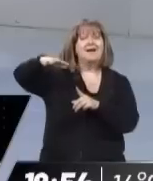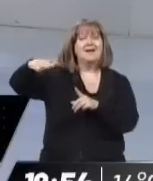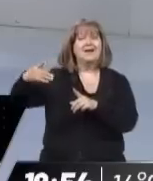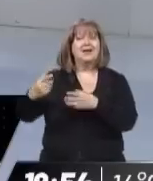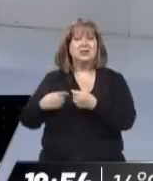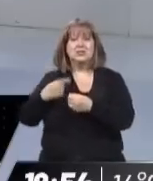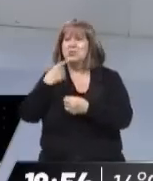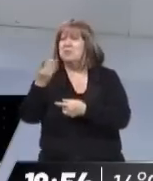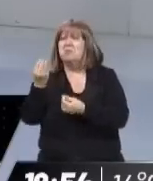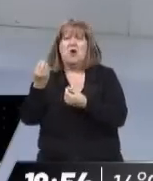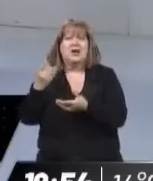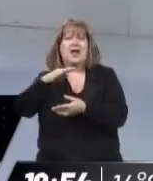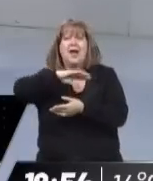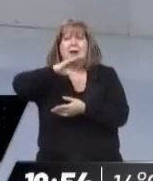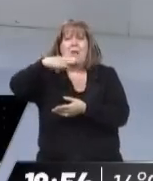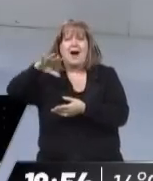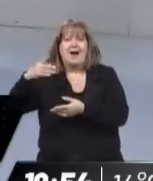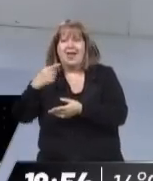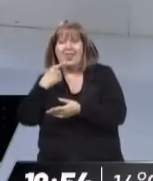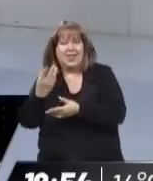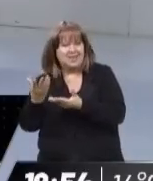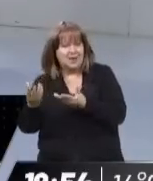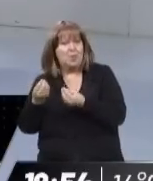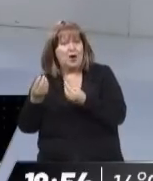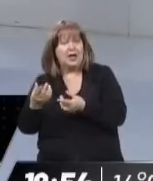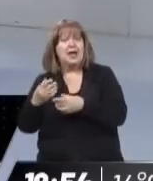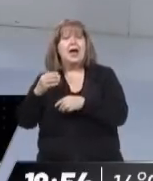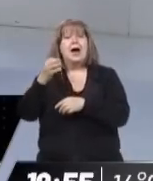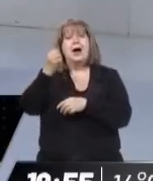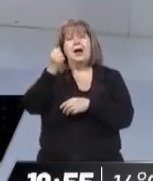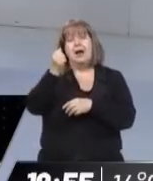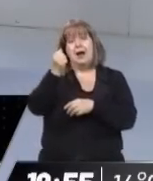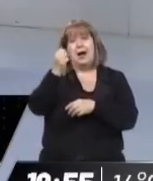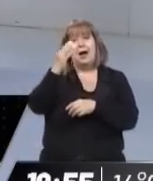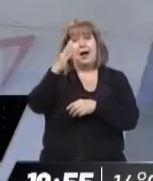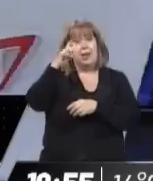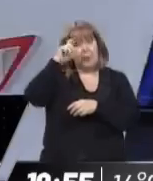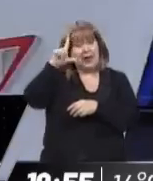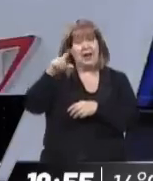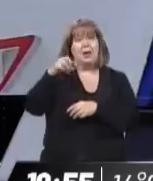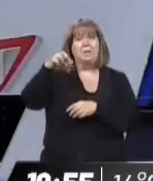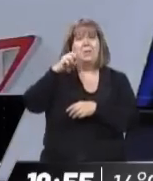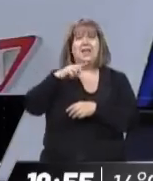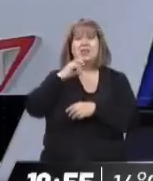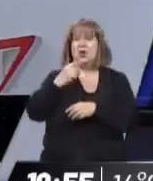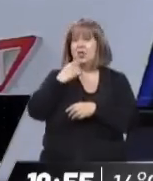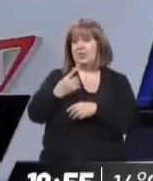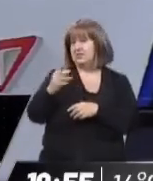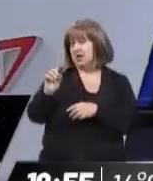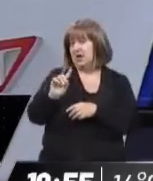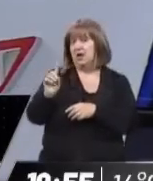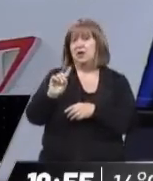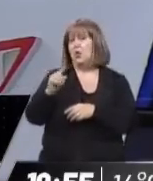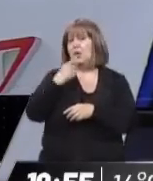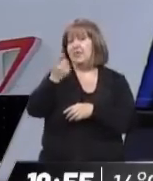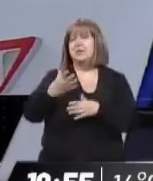experiencia. Pero cada vez que digo adiós es eso, porque a los que nos ha tocado irnos del lugar que vos, a mí, por ejemplo, me tocó irme a los 19 años, está bien. No son muchos,